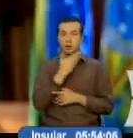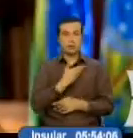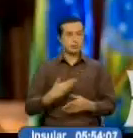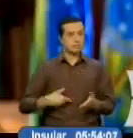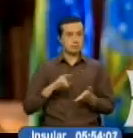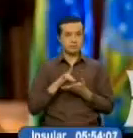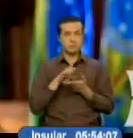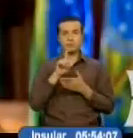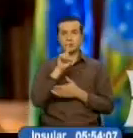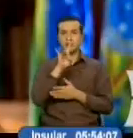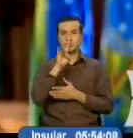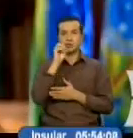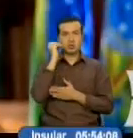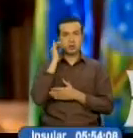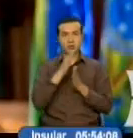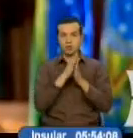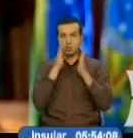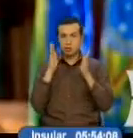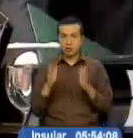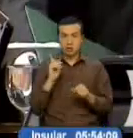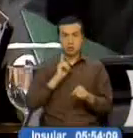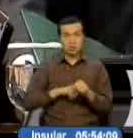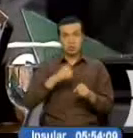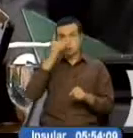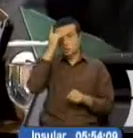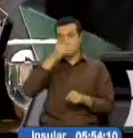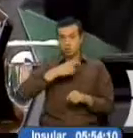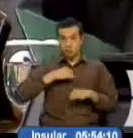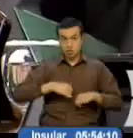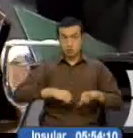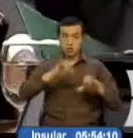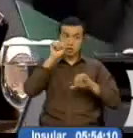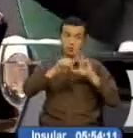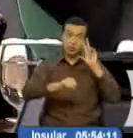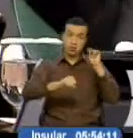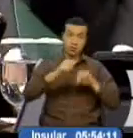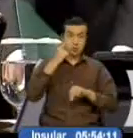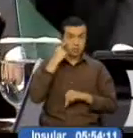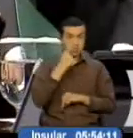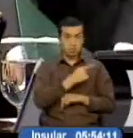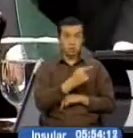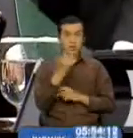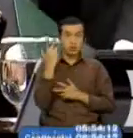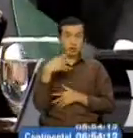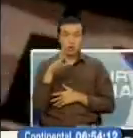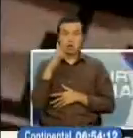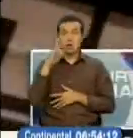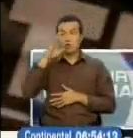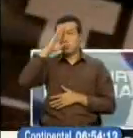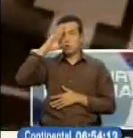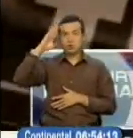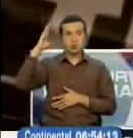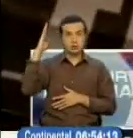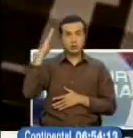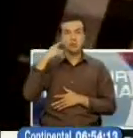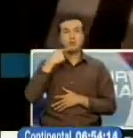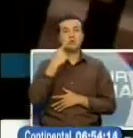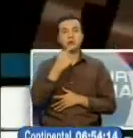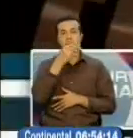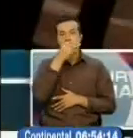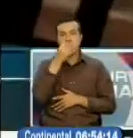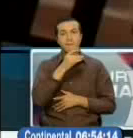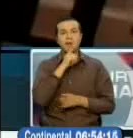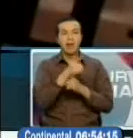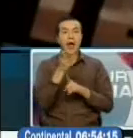por 180 días, tiempo en que se decidirá si continúa o no en el poder. Esto luego de que la Policía Federal confirmó la veracidad